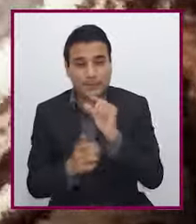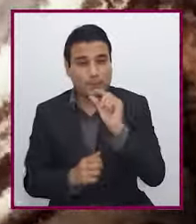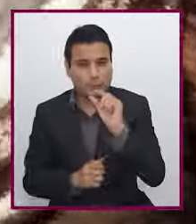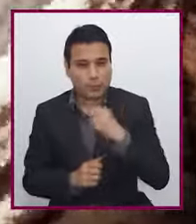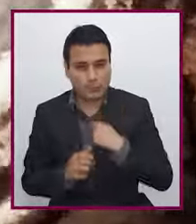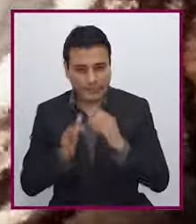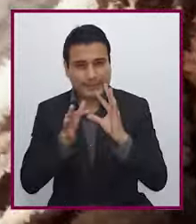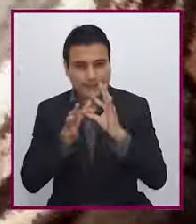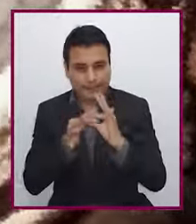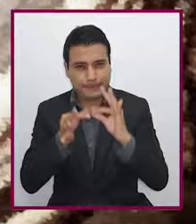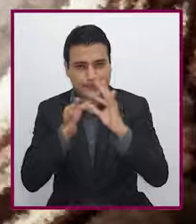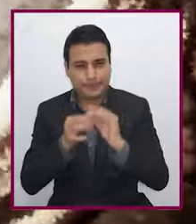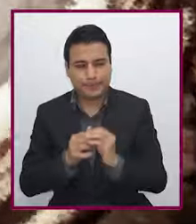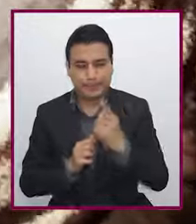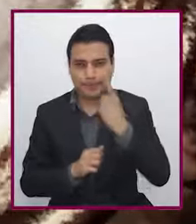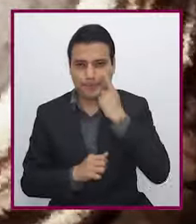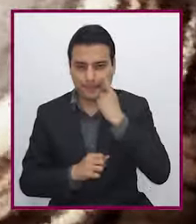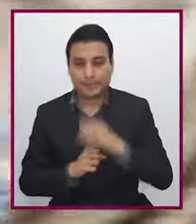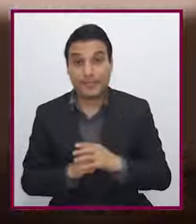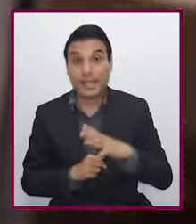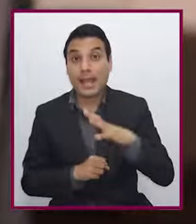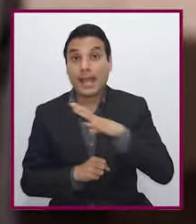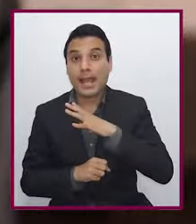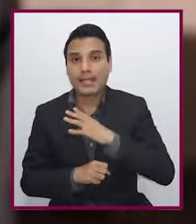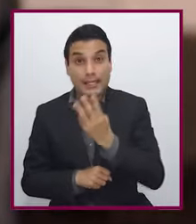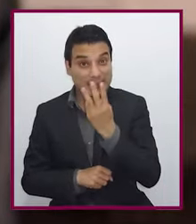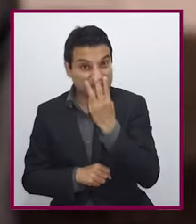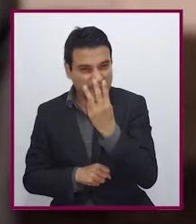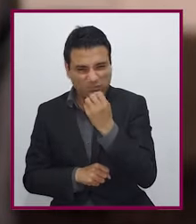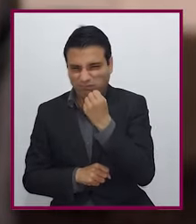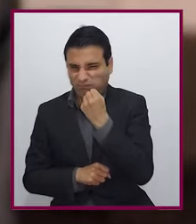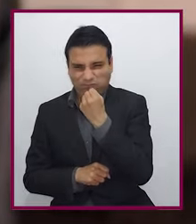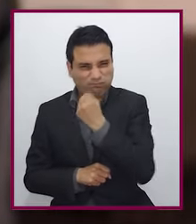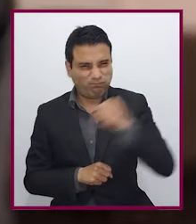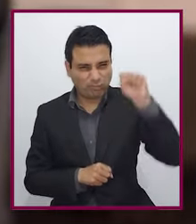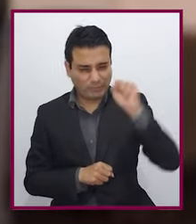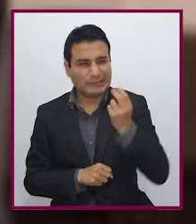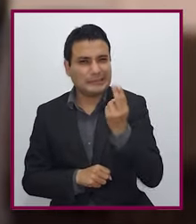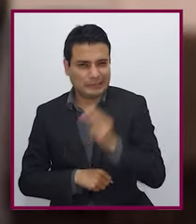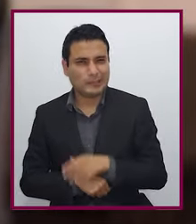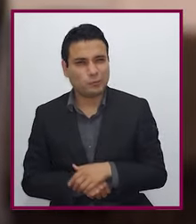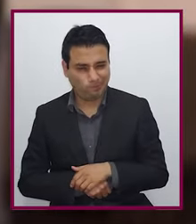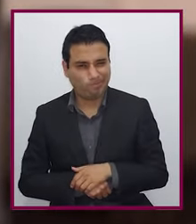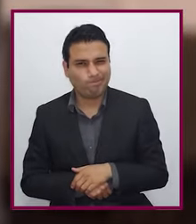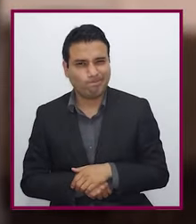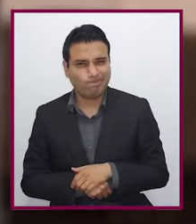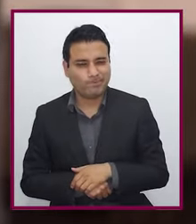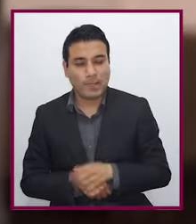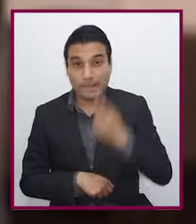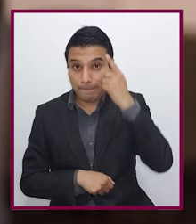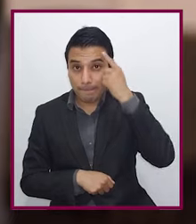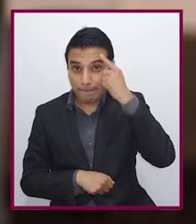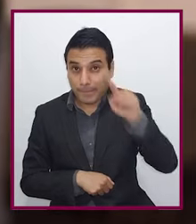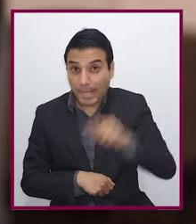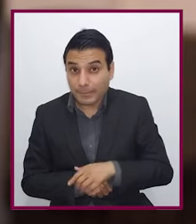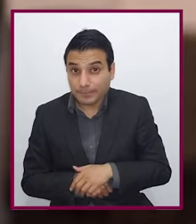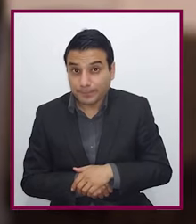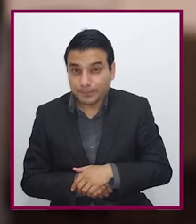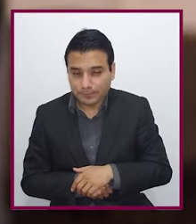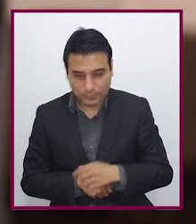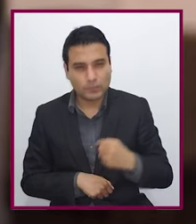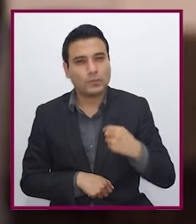aguantan tantitito, les explico. Existen tres habilidades necesarias que se